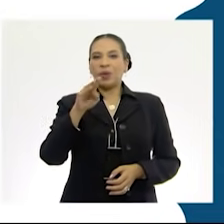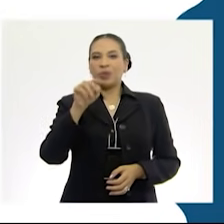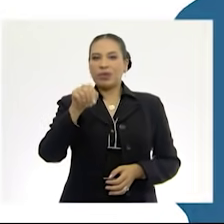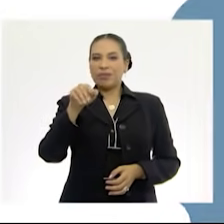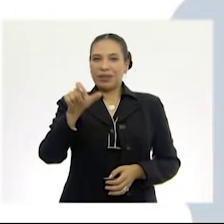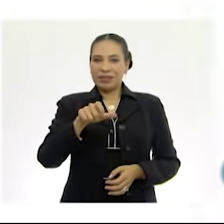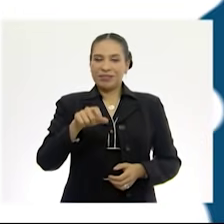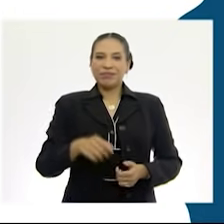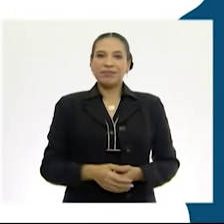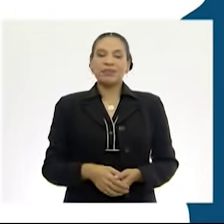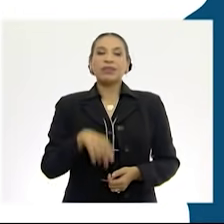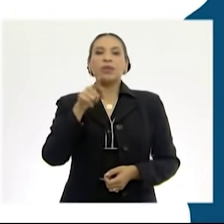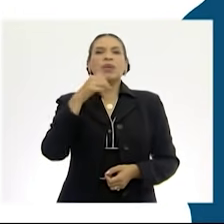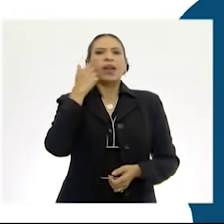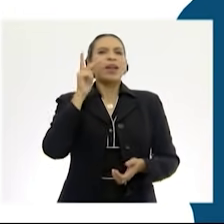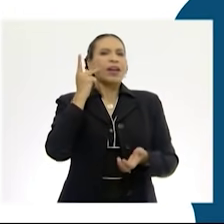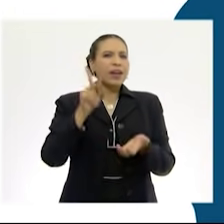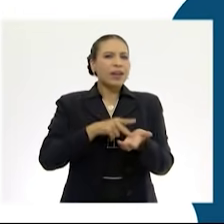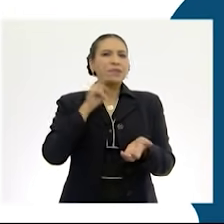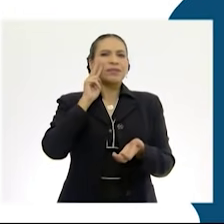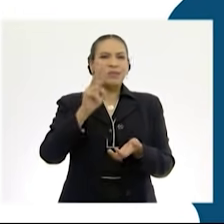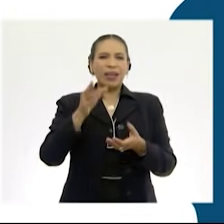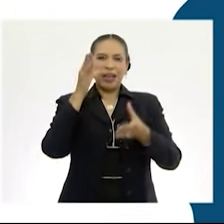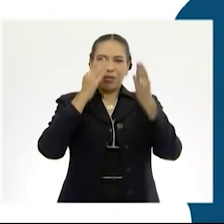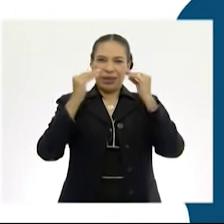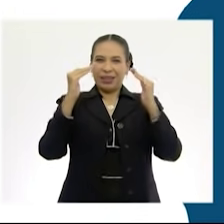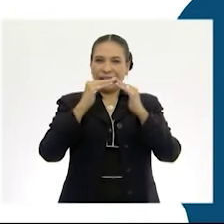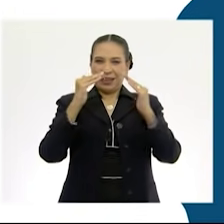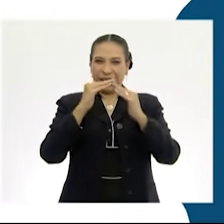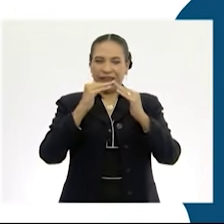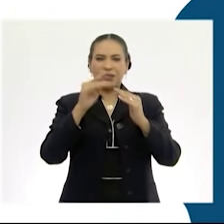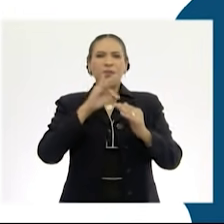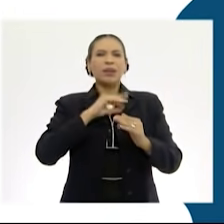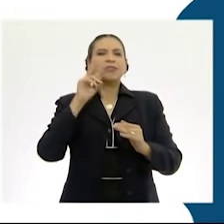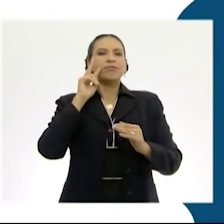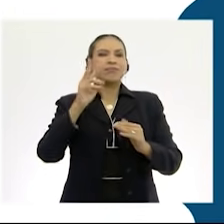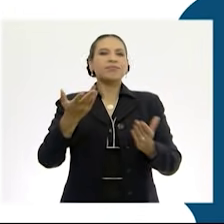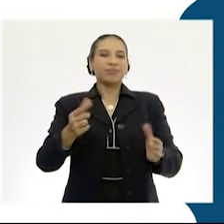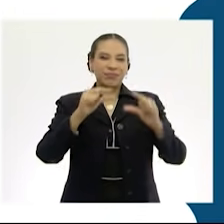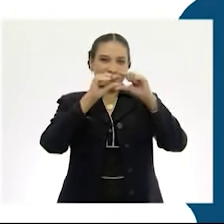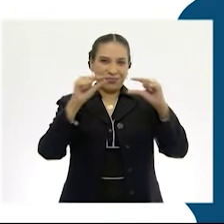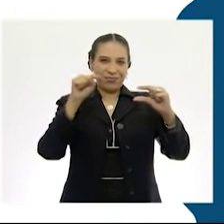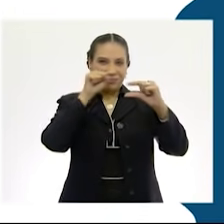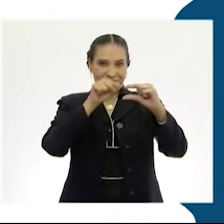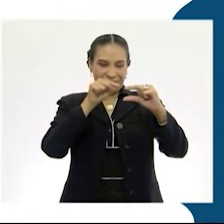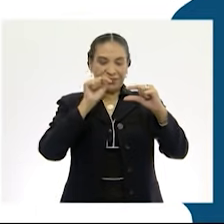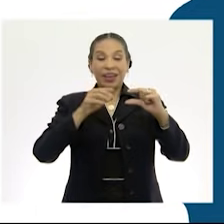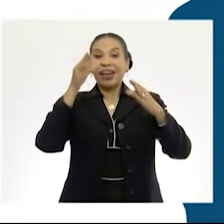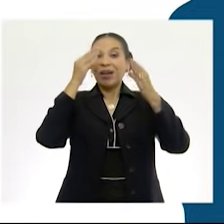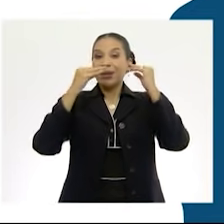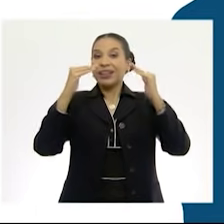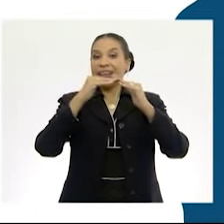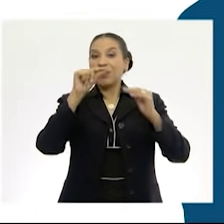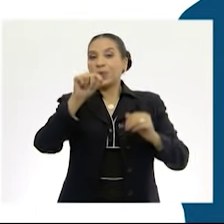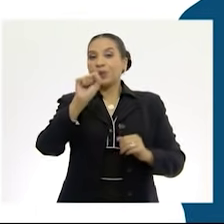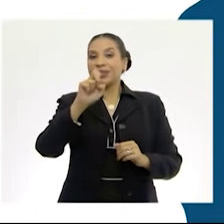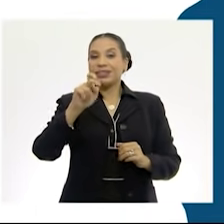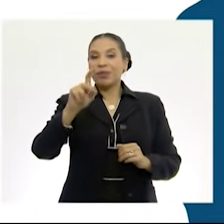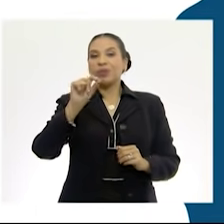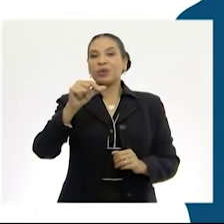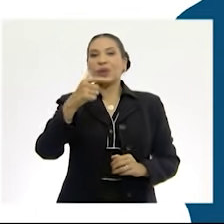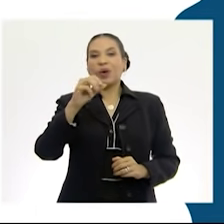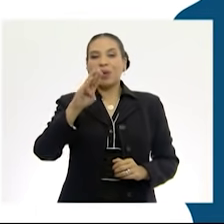conalitech.cep.gov.mx. Si quieres volver a ver los programas de Aprende en Casa, los puedes encontrar en la siguiente liga: